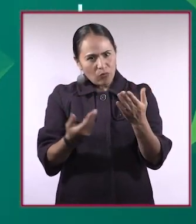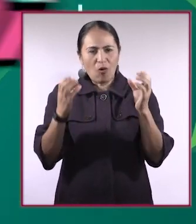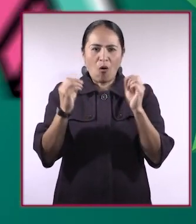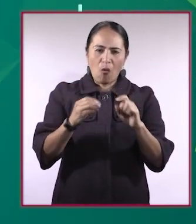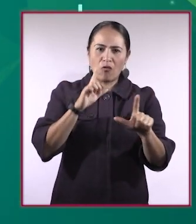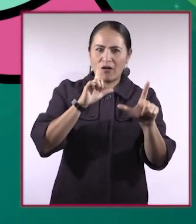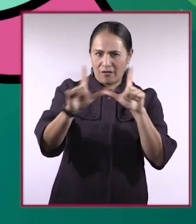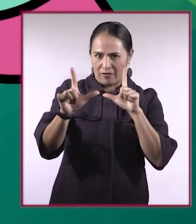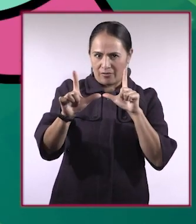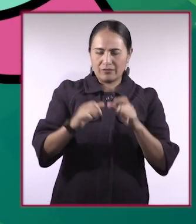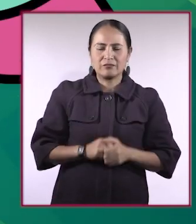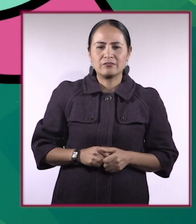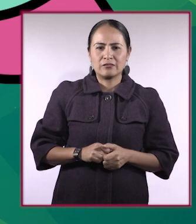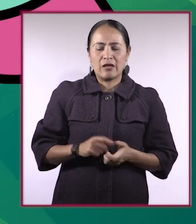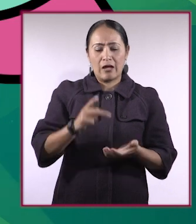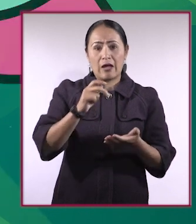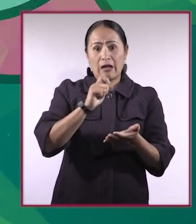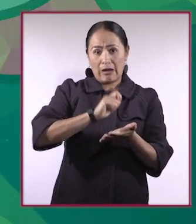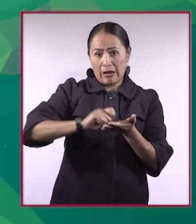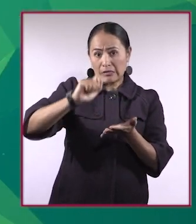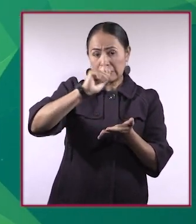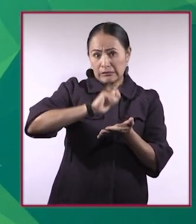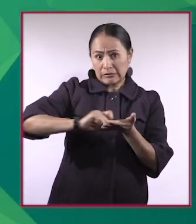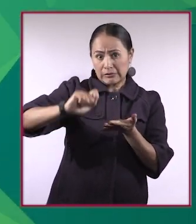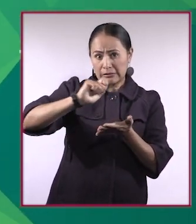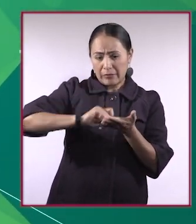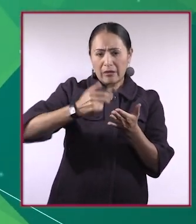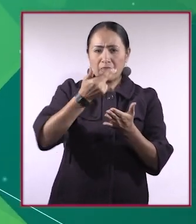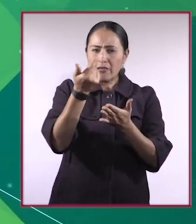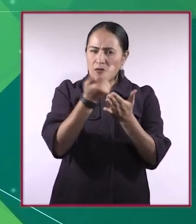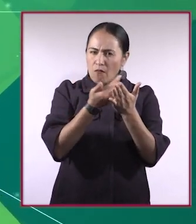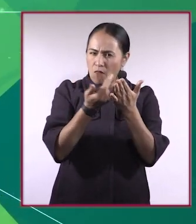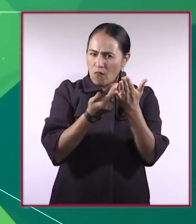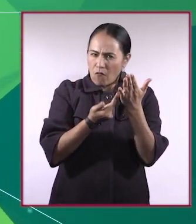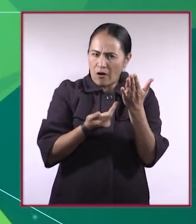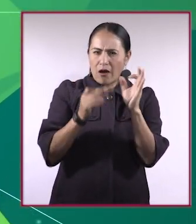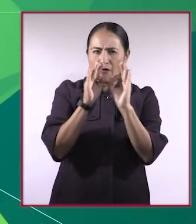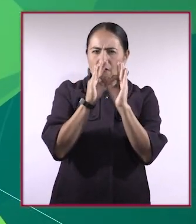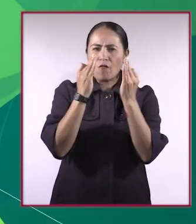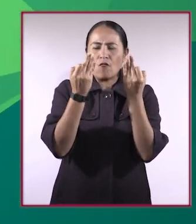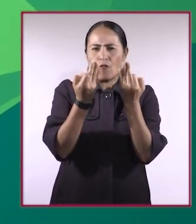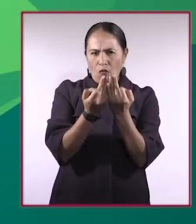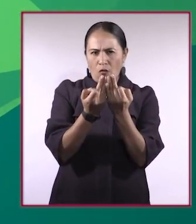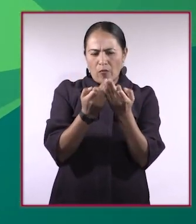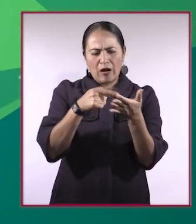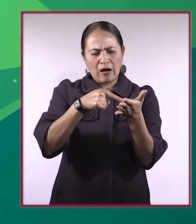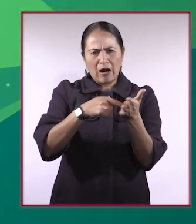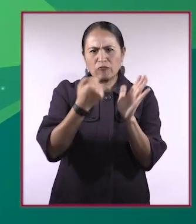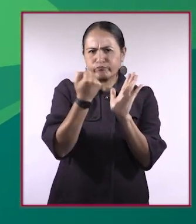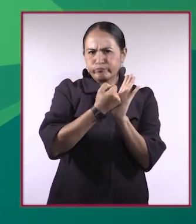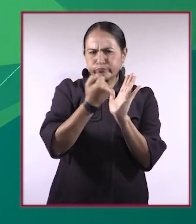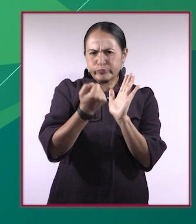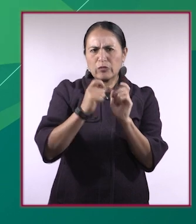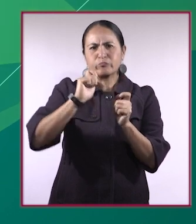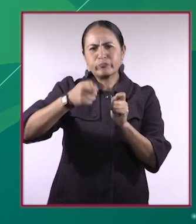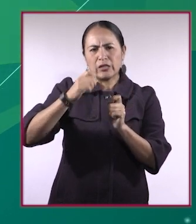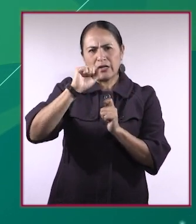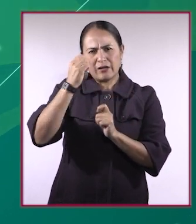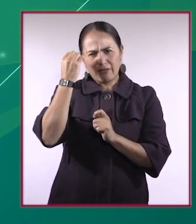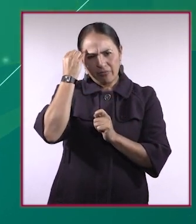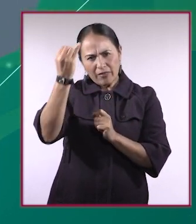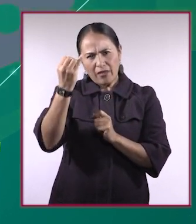o letras. Escribir es trazar, dibujar signos, los signos que representan nuestras